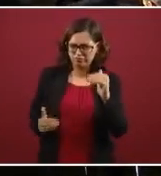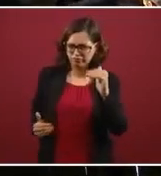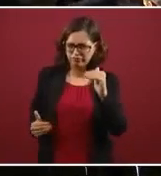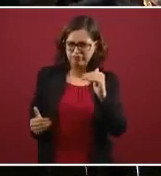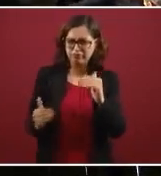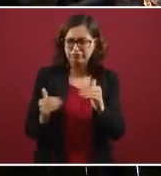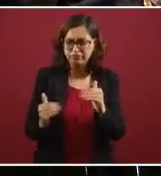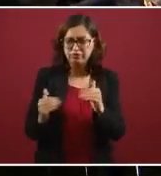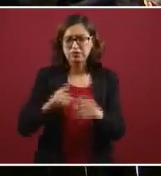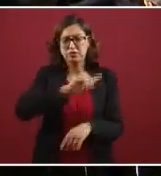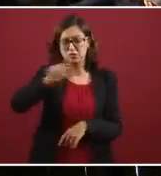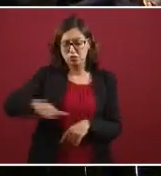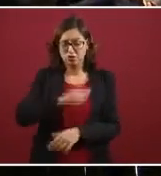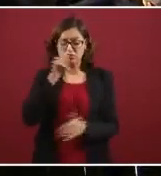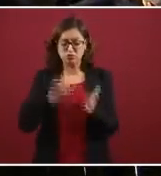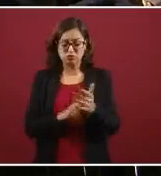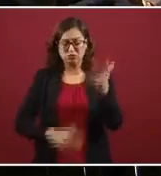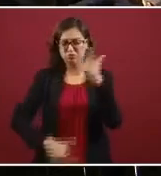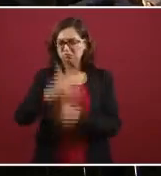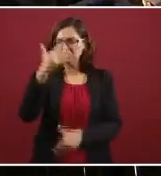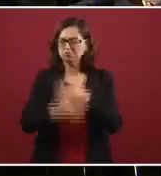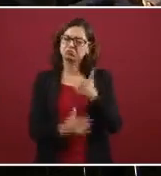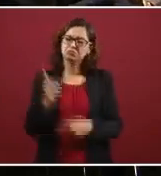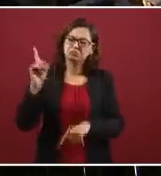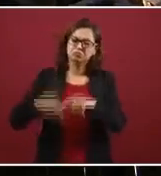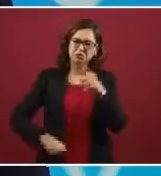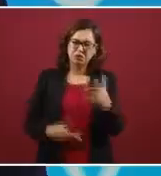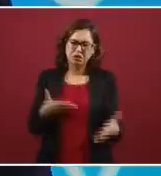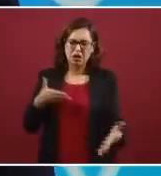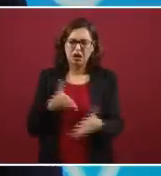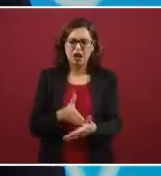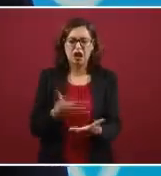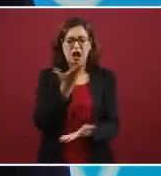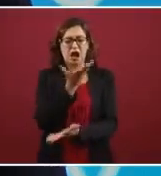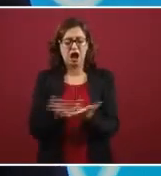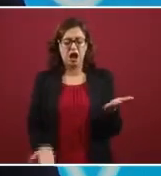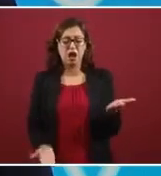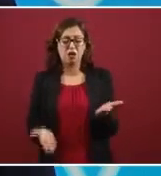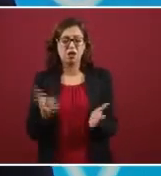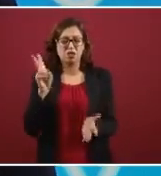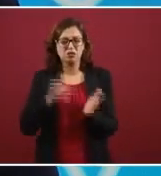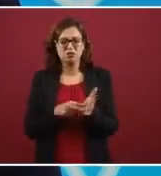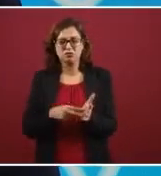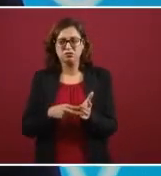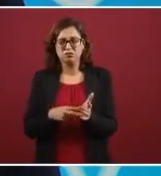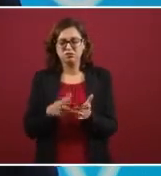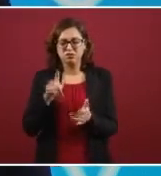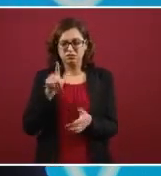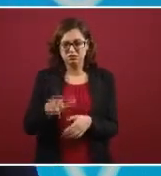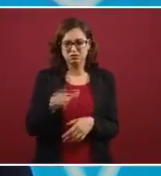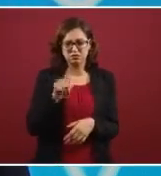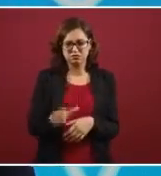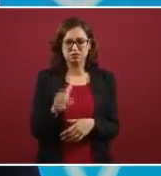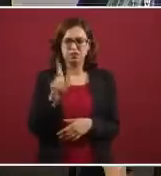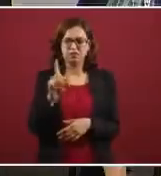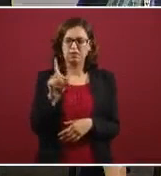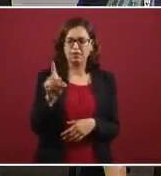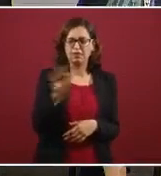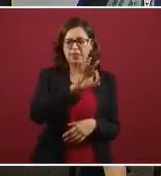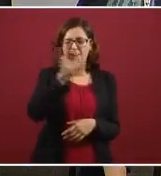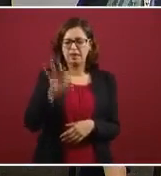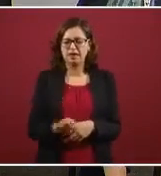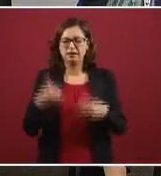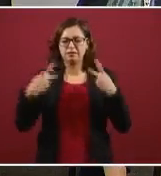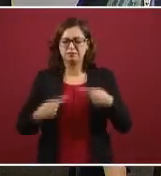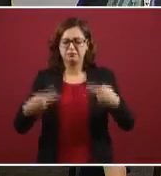se detuvo, esto se estancó. Y por lo tanto, hoy en el 2017 estamos ante el 30% de las personas